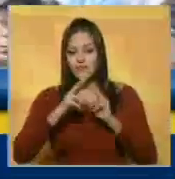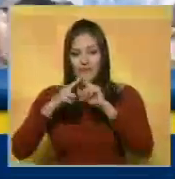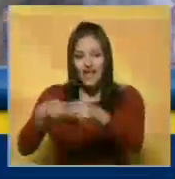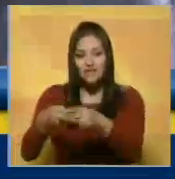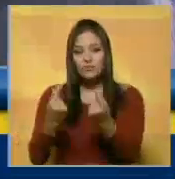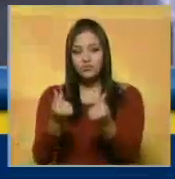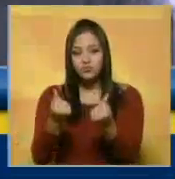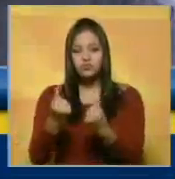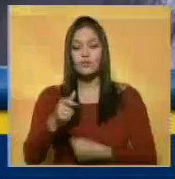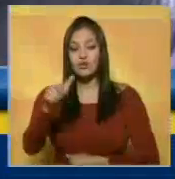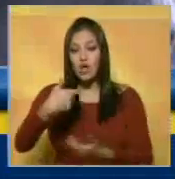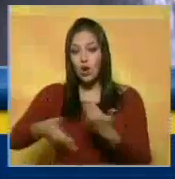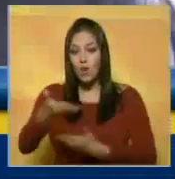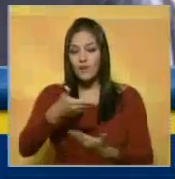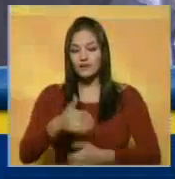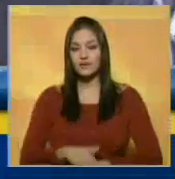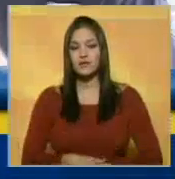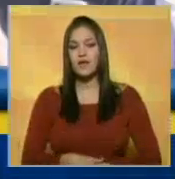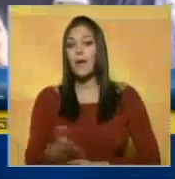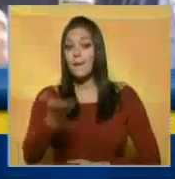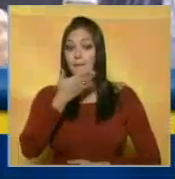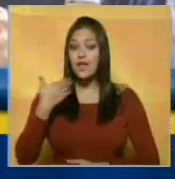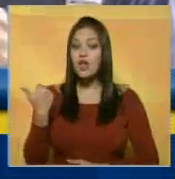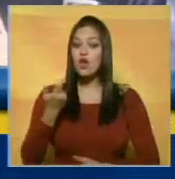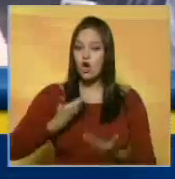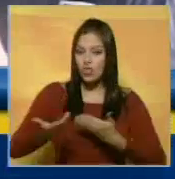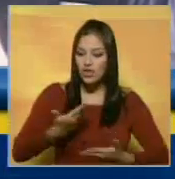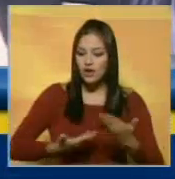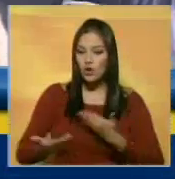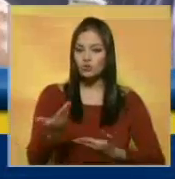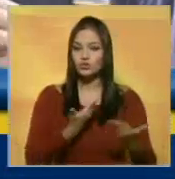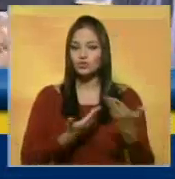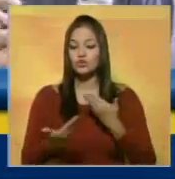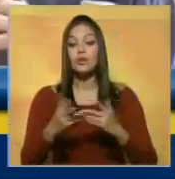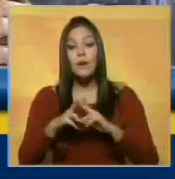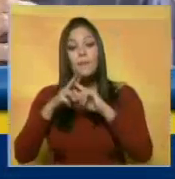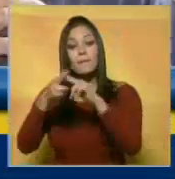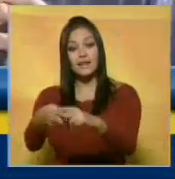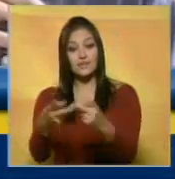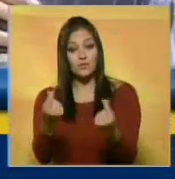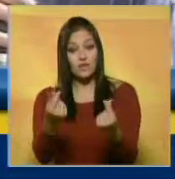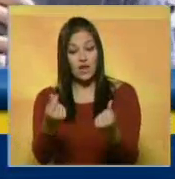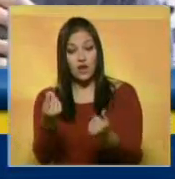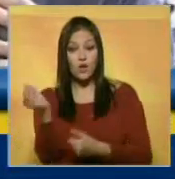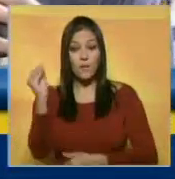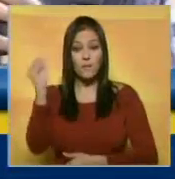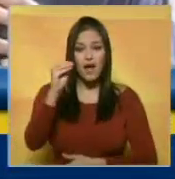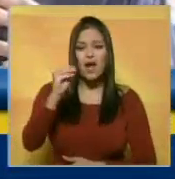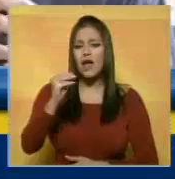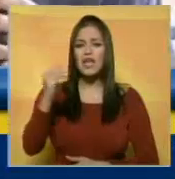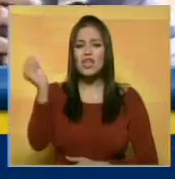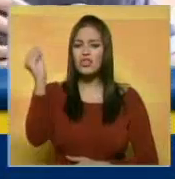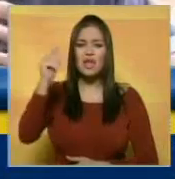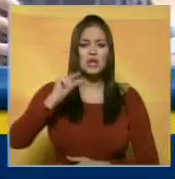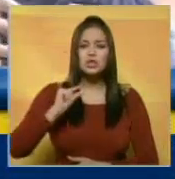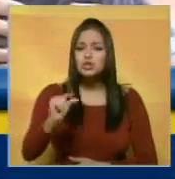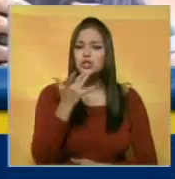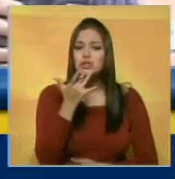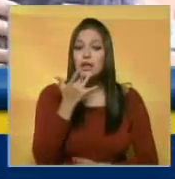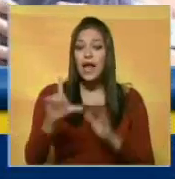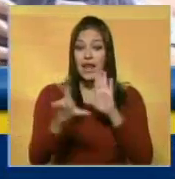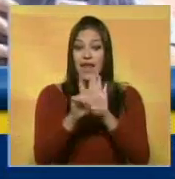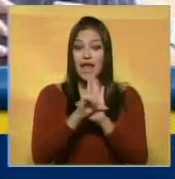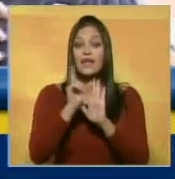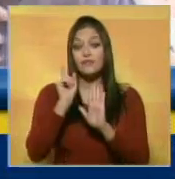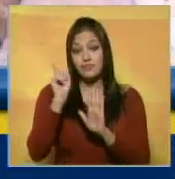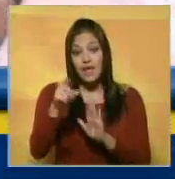los comerciantes mejorando su negocio un crédito que van a pagar intereses chiquitico chiquitico porque la ley me obliga a